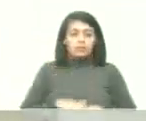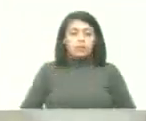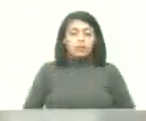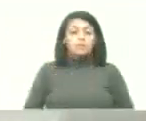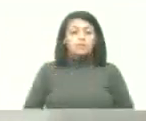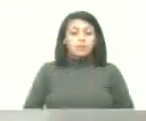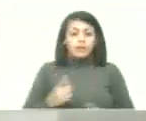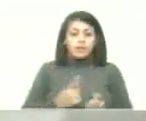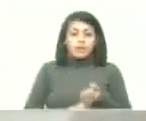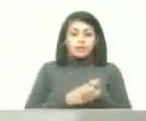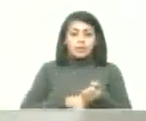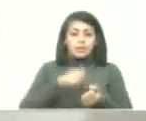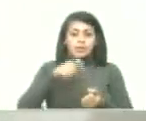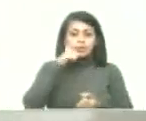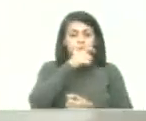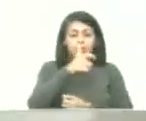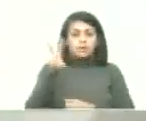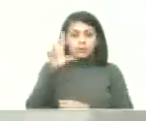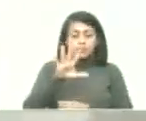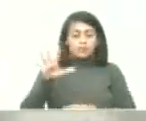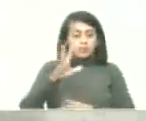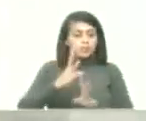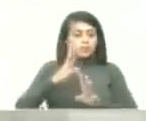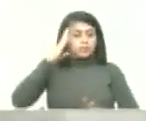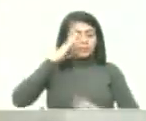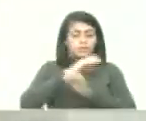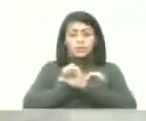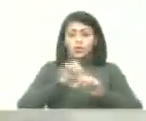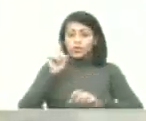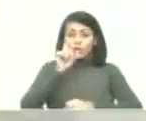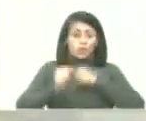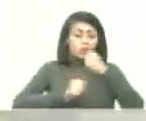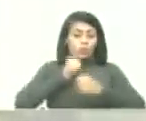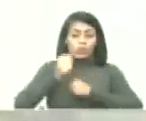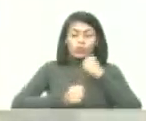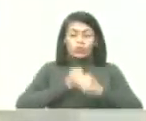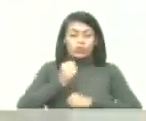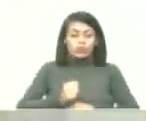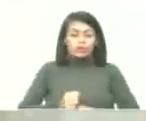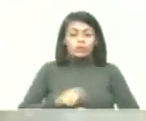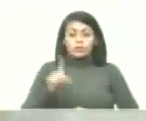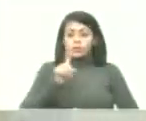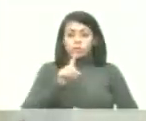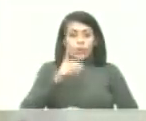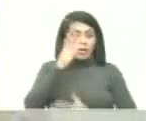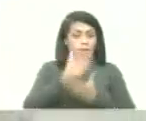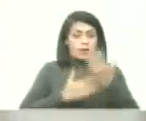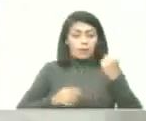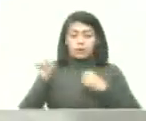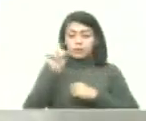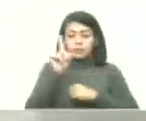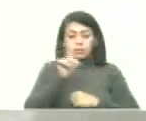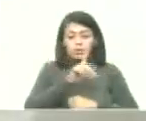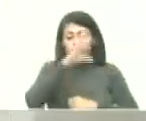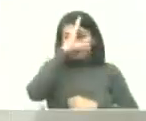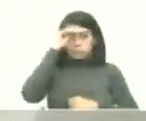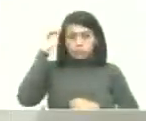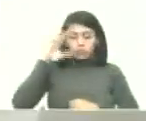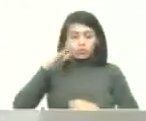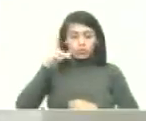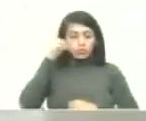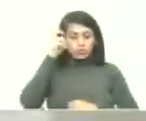hermanas de este pueblo venezolano que estaban en el desfile, no salieron corriendo, no salieron escapados como salió Trump cuando sonó